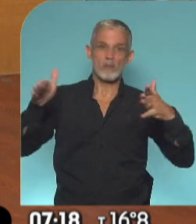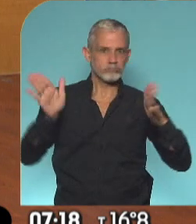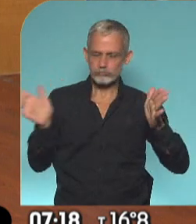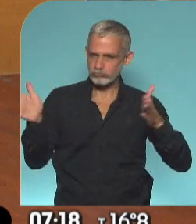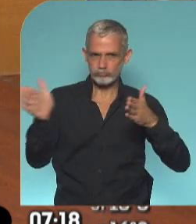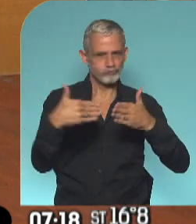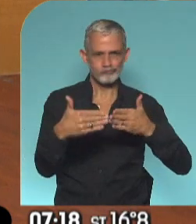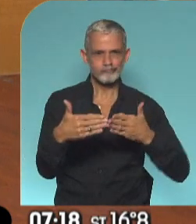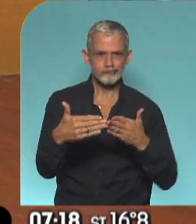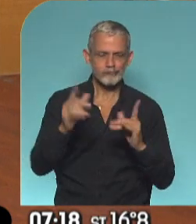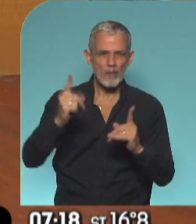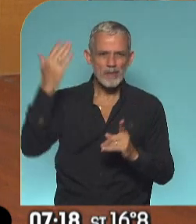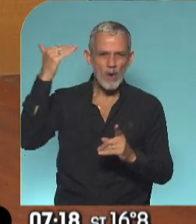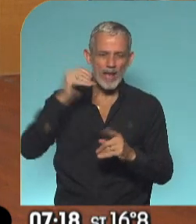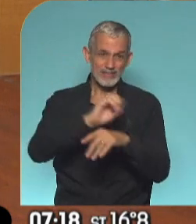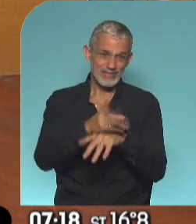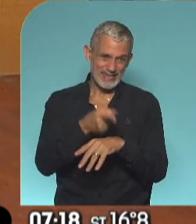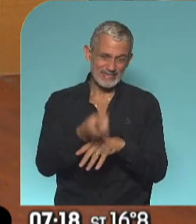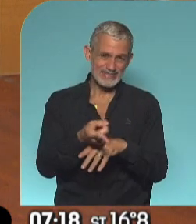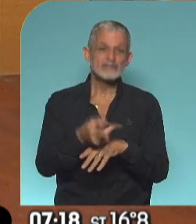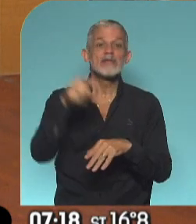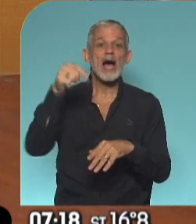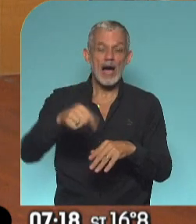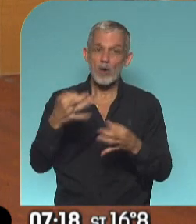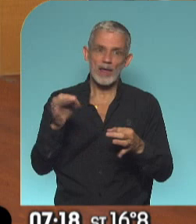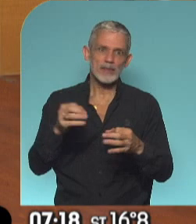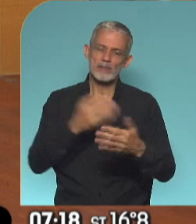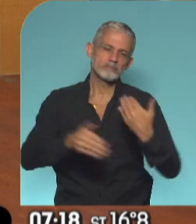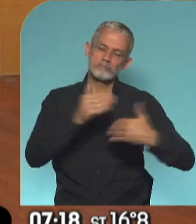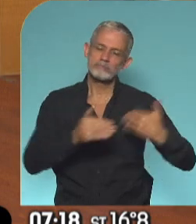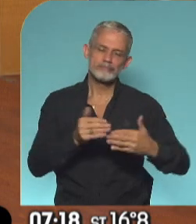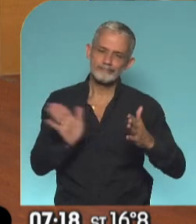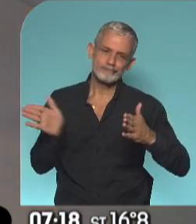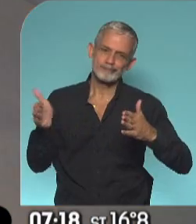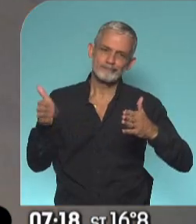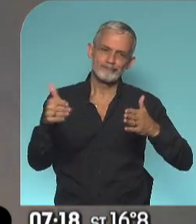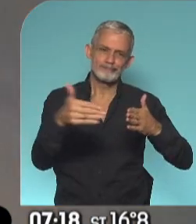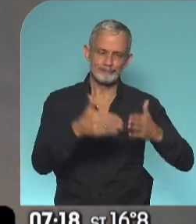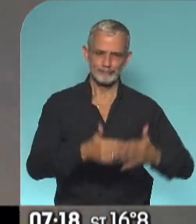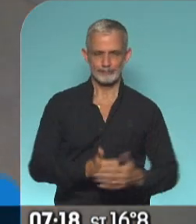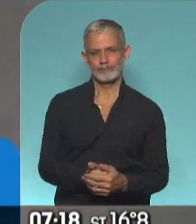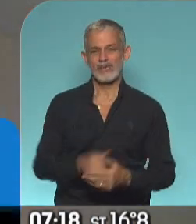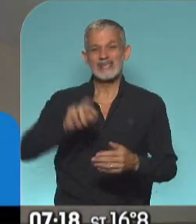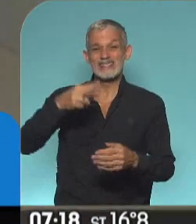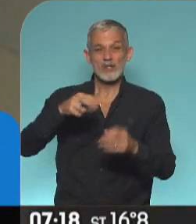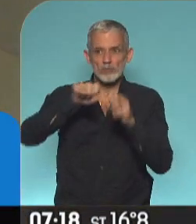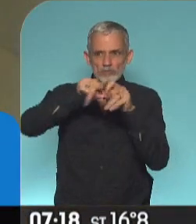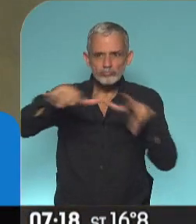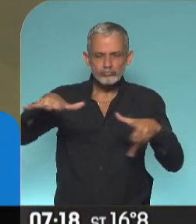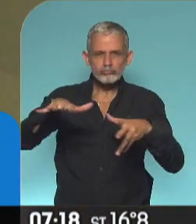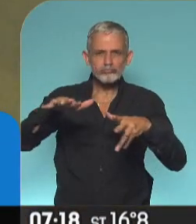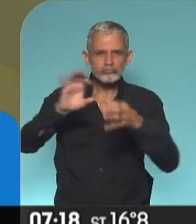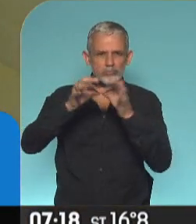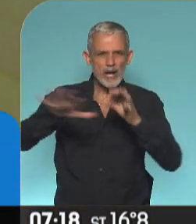habían adoptado debido a la COVID-19 y que ahora deben volver a instaurar. La segunda ola de la pandemia en el